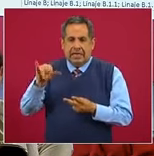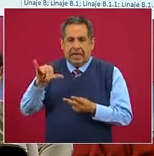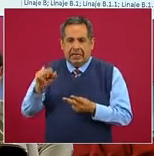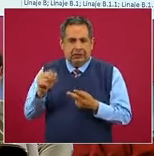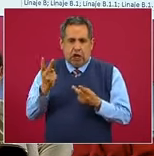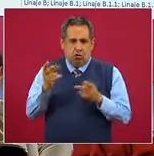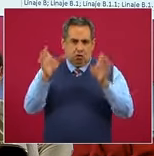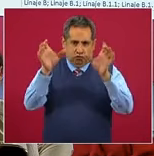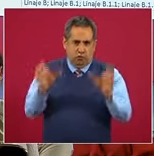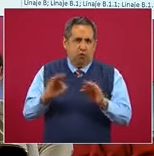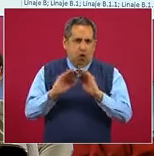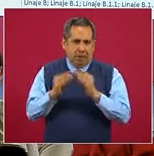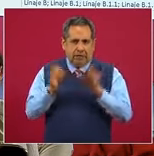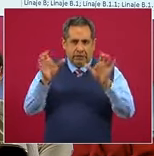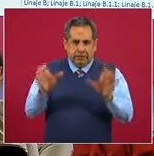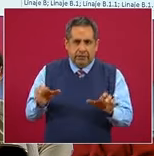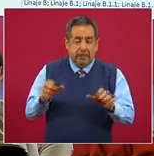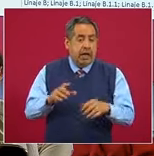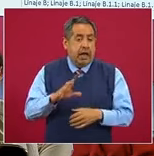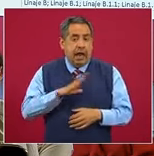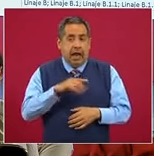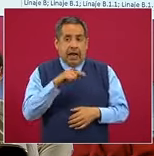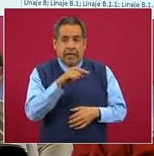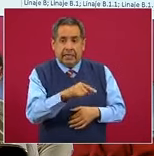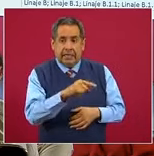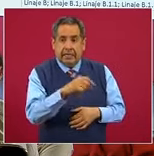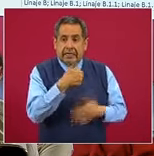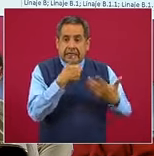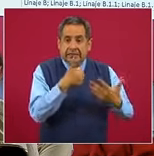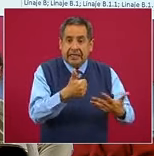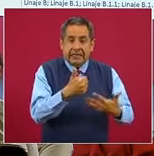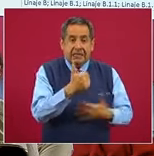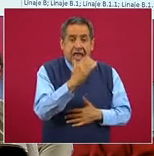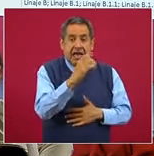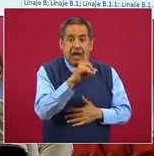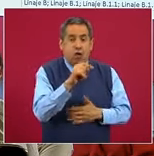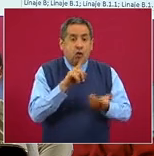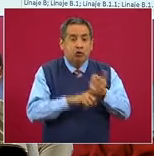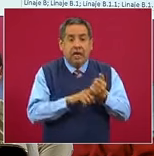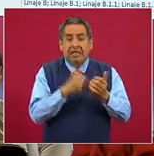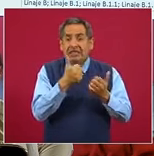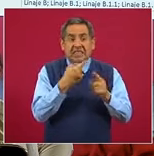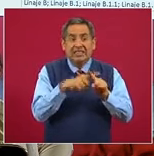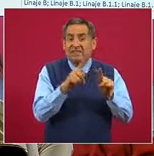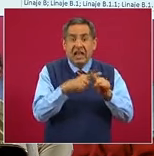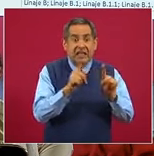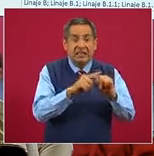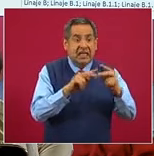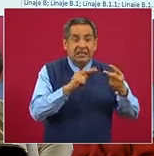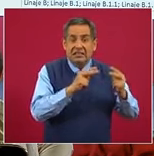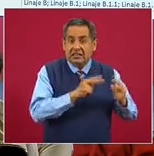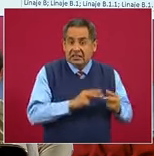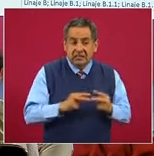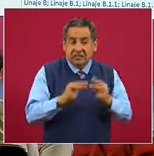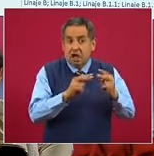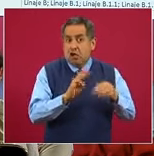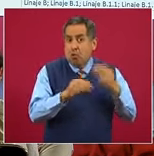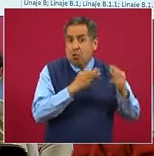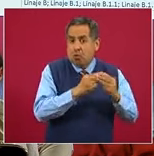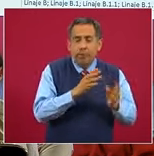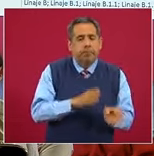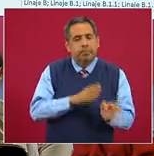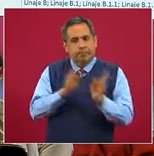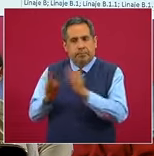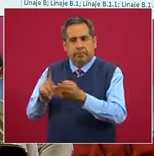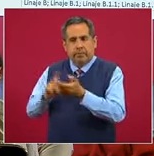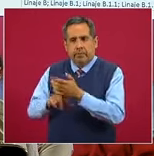nomenclatura en clados, actualmente hay 6 clados circulando en todo el mundo. En cambio, la